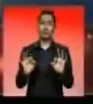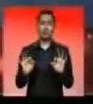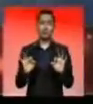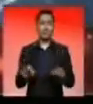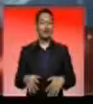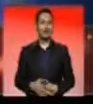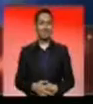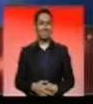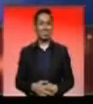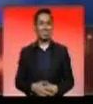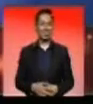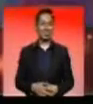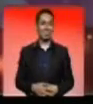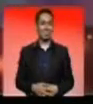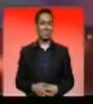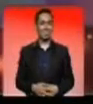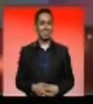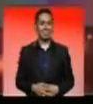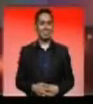años.